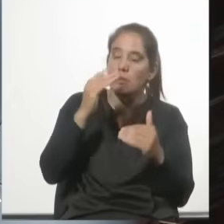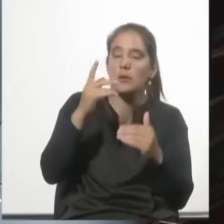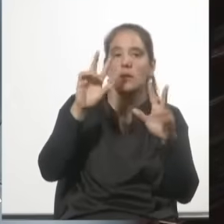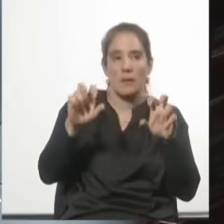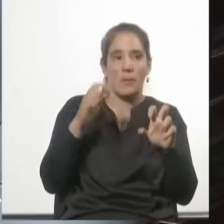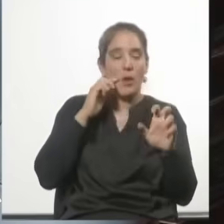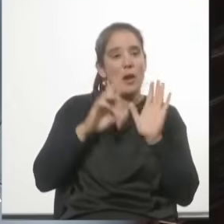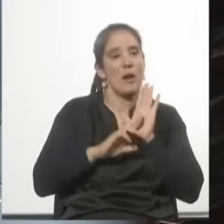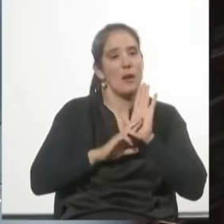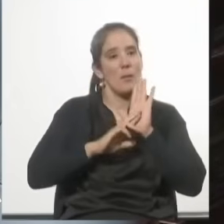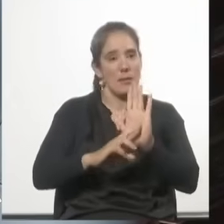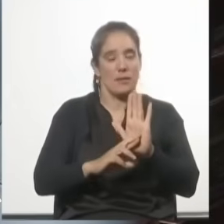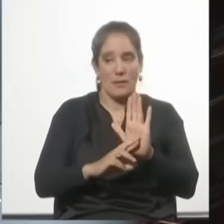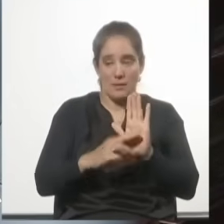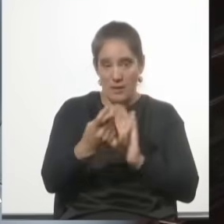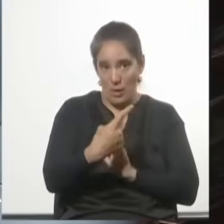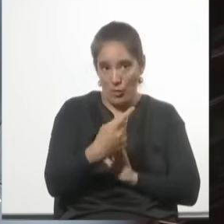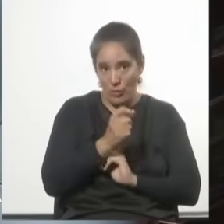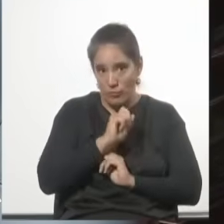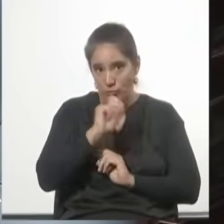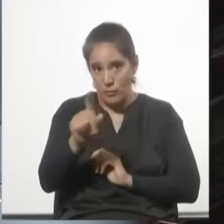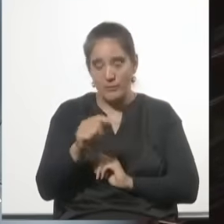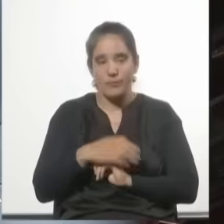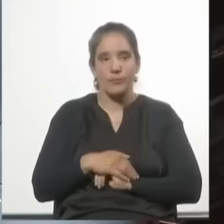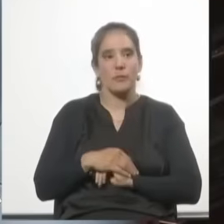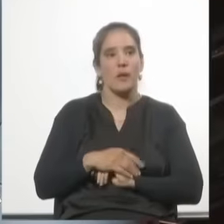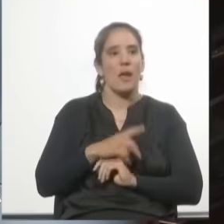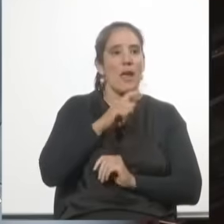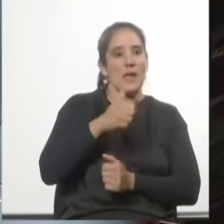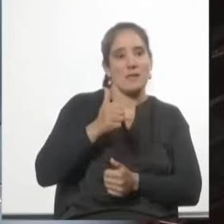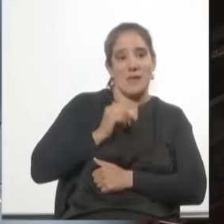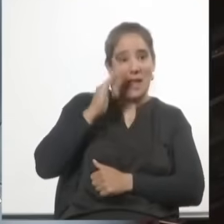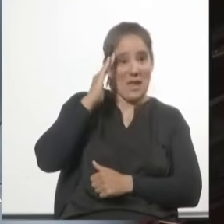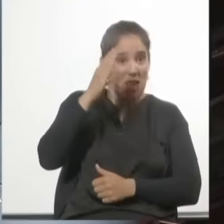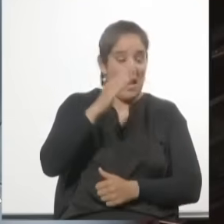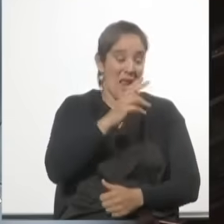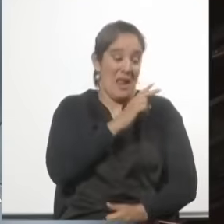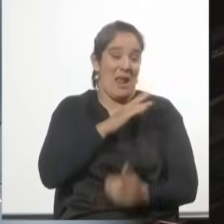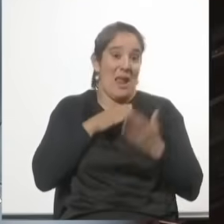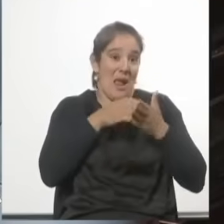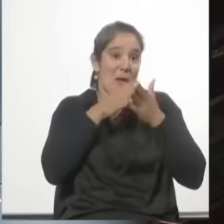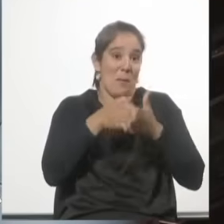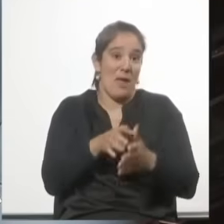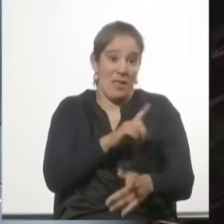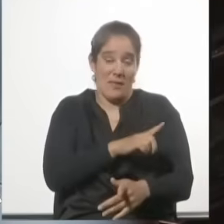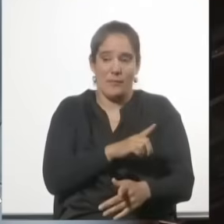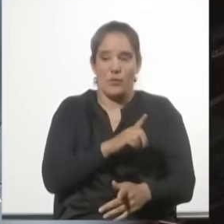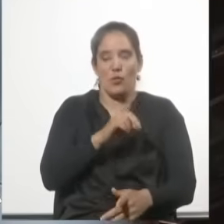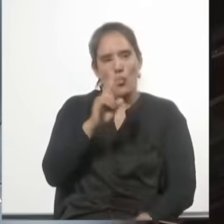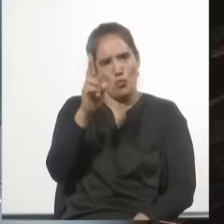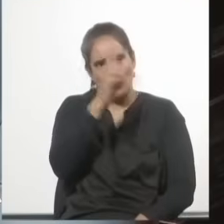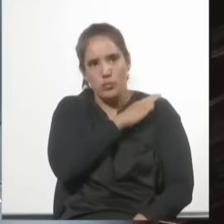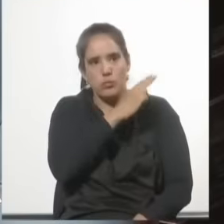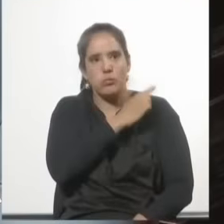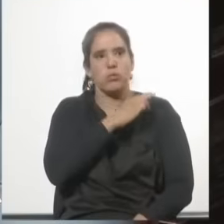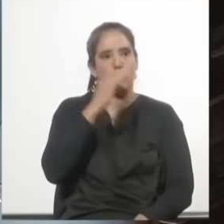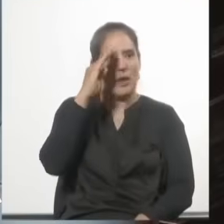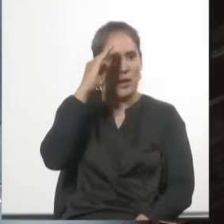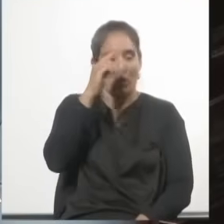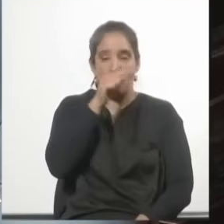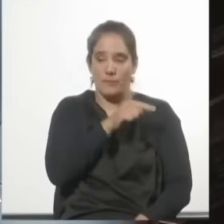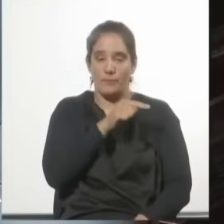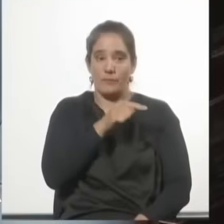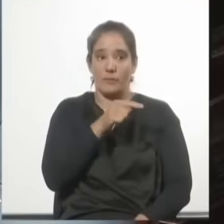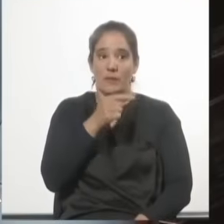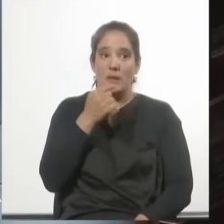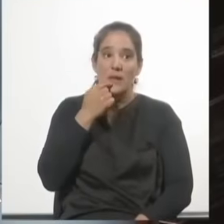los representantes in situ. Es la propia Armada Nacional, señora Presidenta, con su señor comandante en jefe a la cabeza,